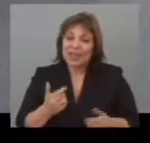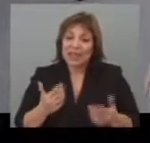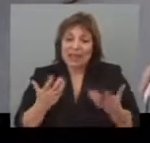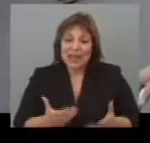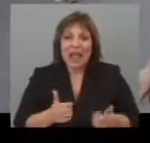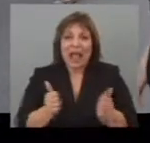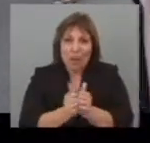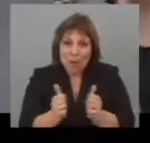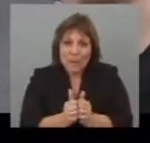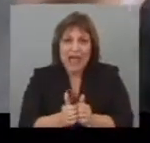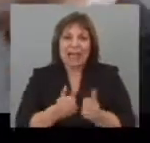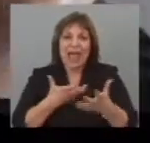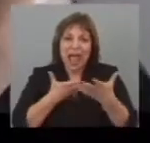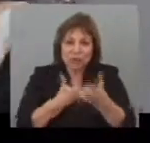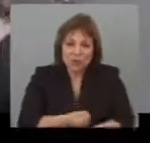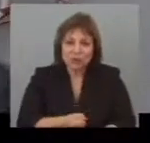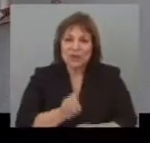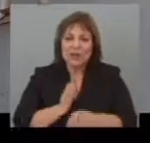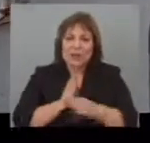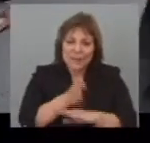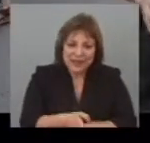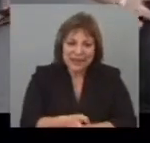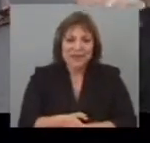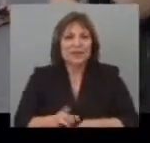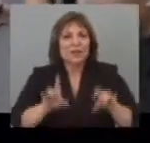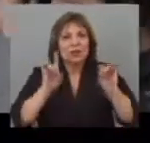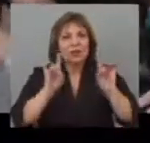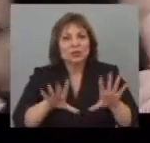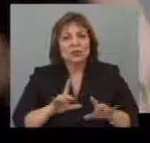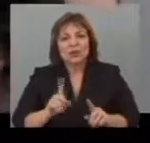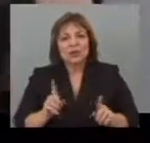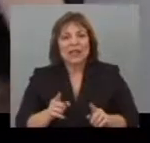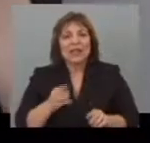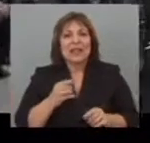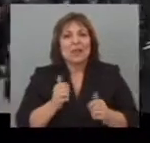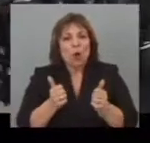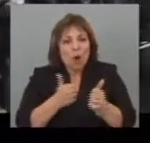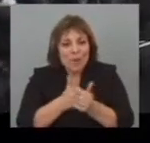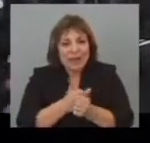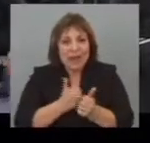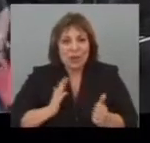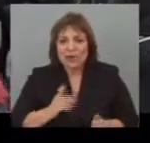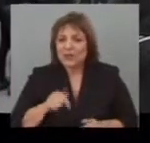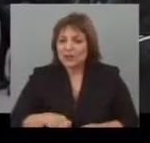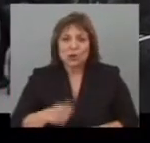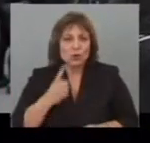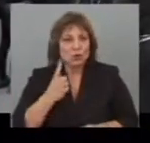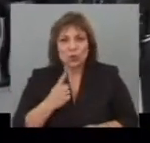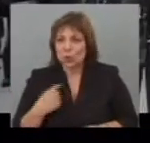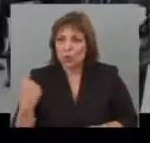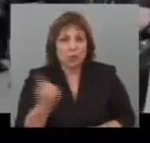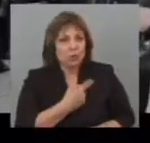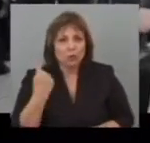hay que acompañar, hay que ser partícipe, no solamente es el tema de el ir con las mujeres sino darse cuenta que esto es una causa de todos, o sea, la